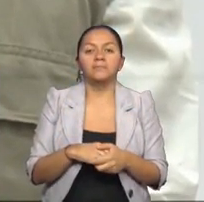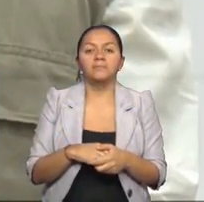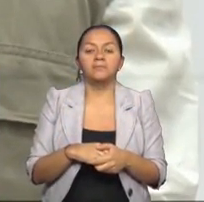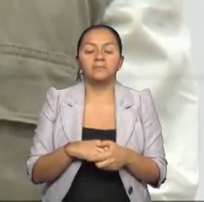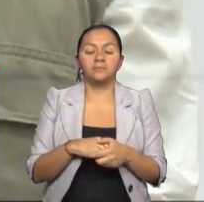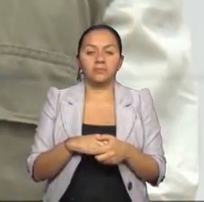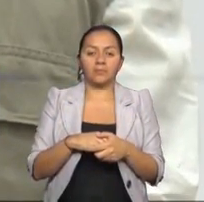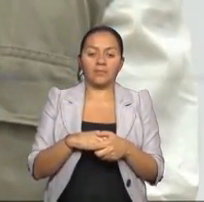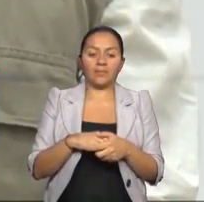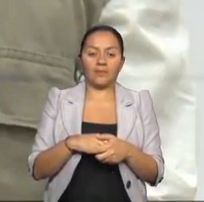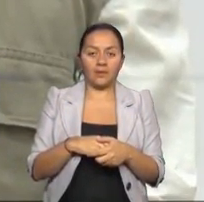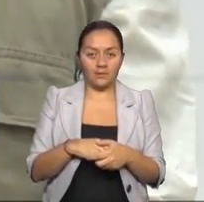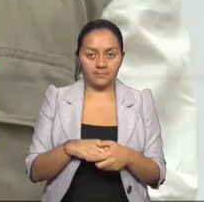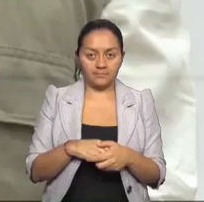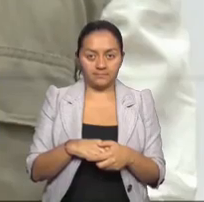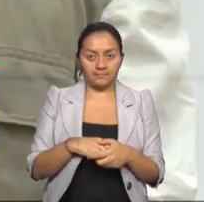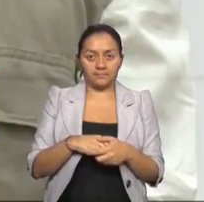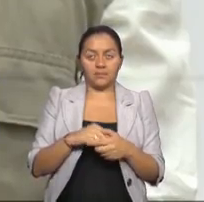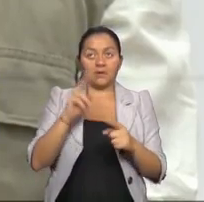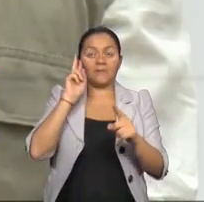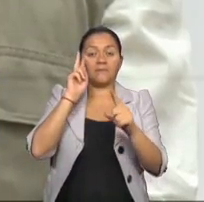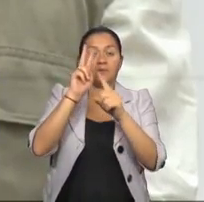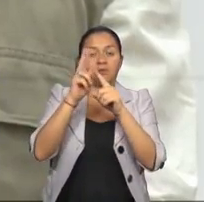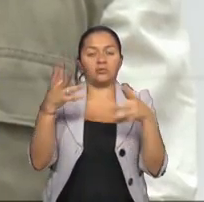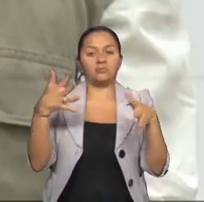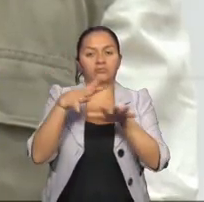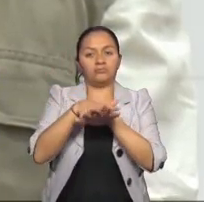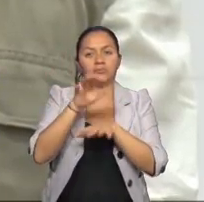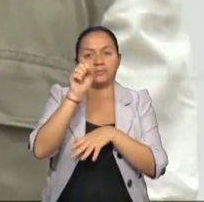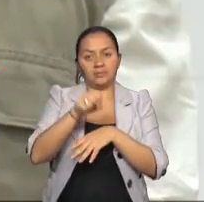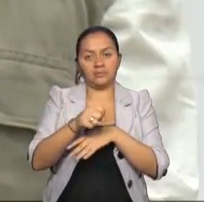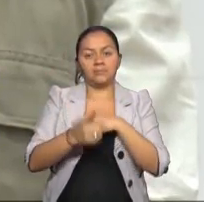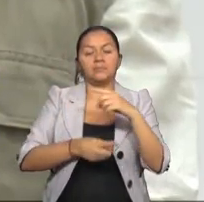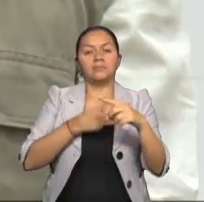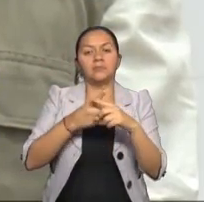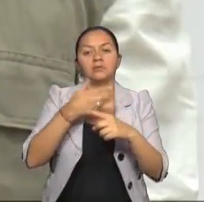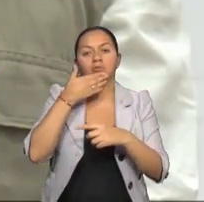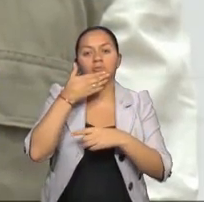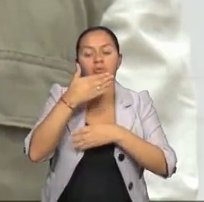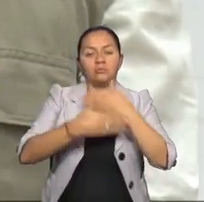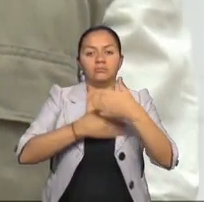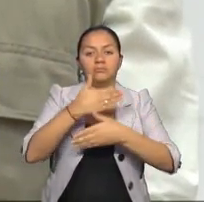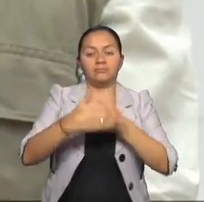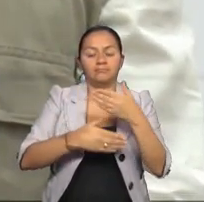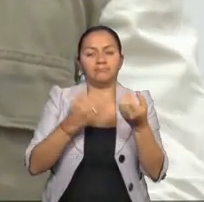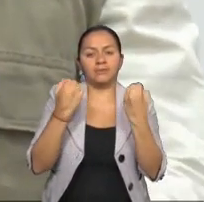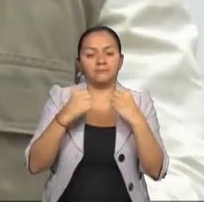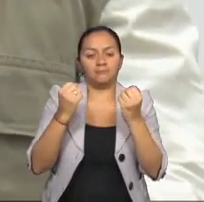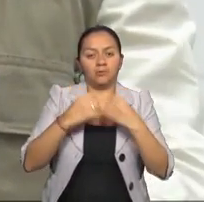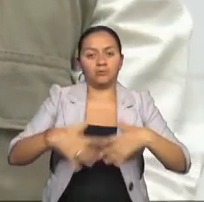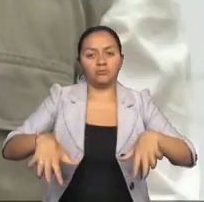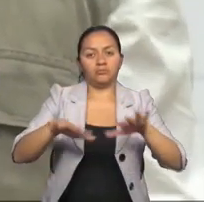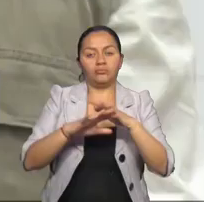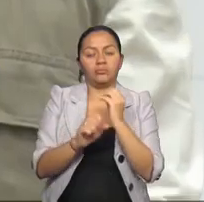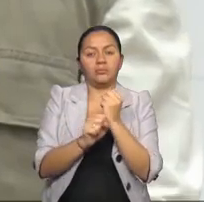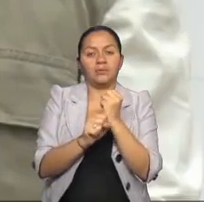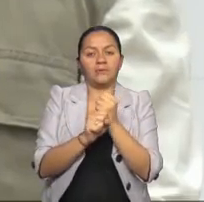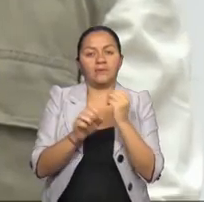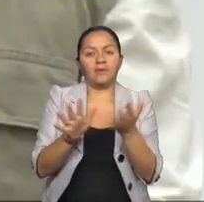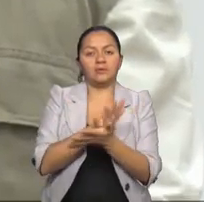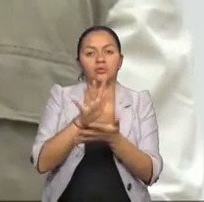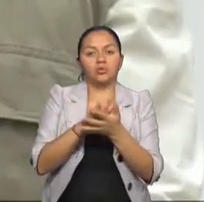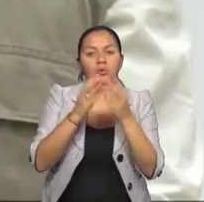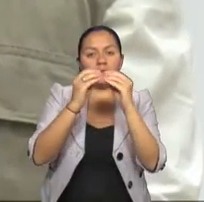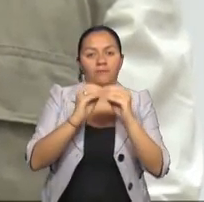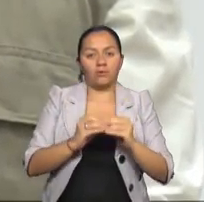solamente digamos la perspectiva es integral la perspectiva es integral e intentamos trabajar por ejemplo con las escuelas de